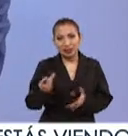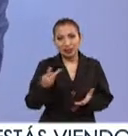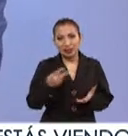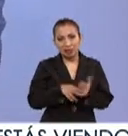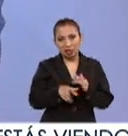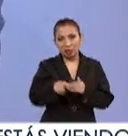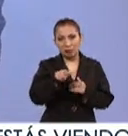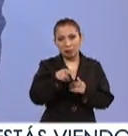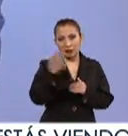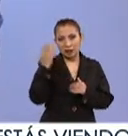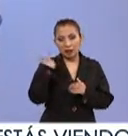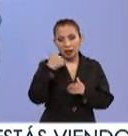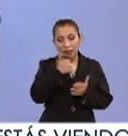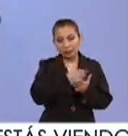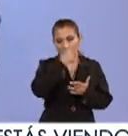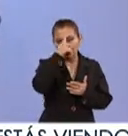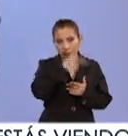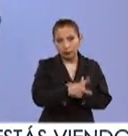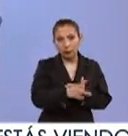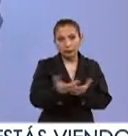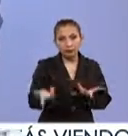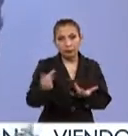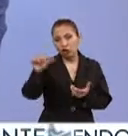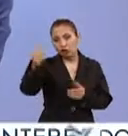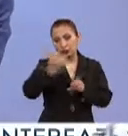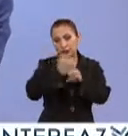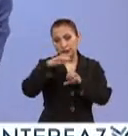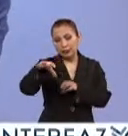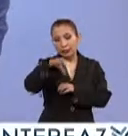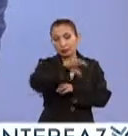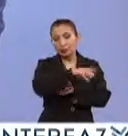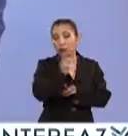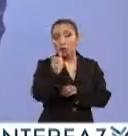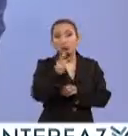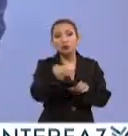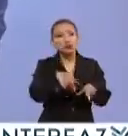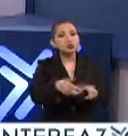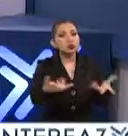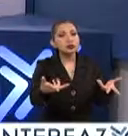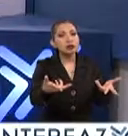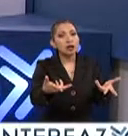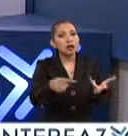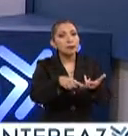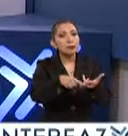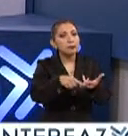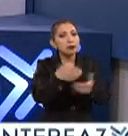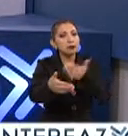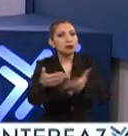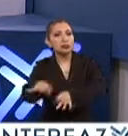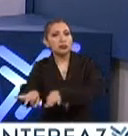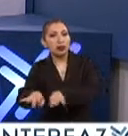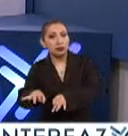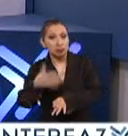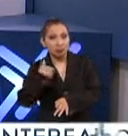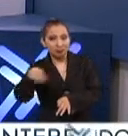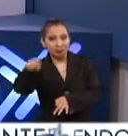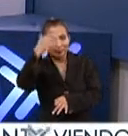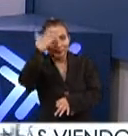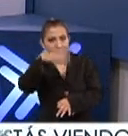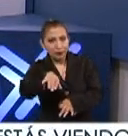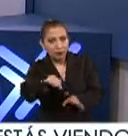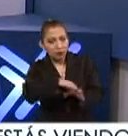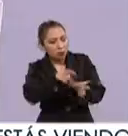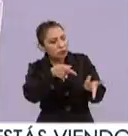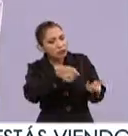2017, la capital del país, entre otros estados. En ese momento, ¿cómo son las reacciones? Porque creo que es muy importante que la gente tenga